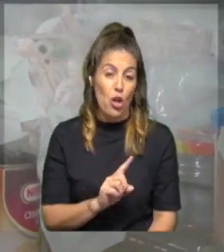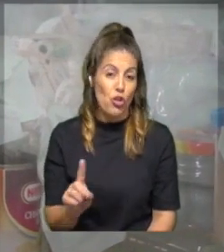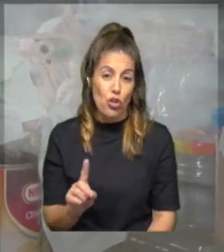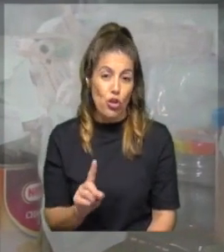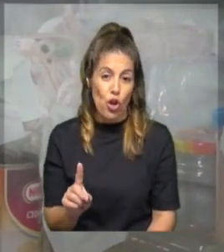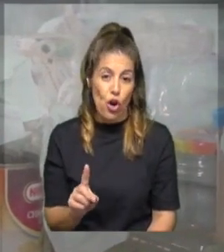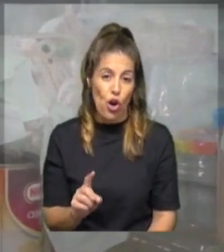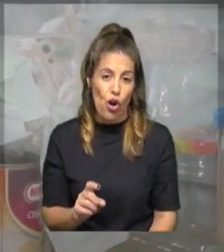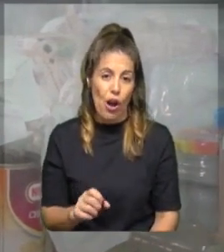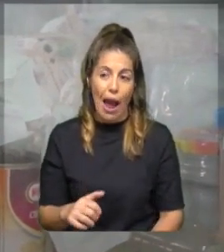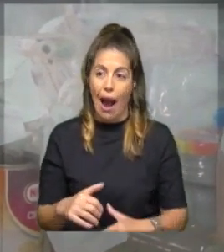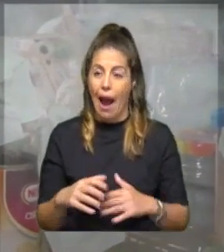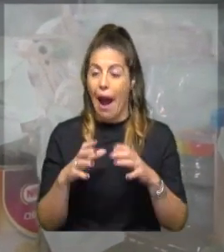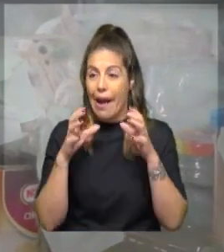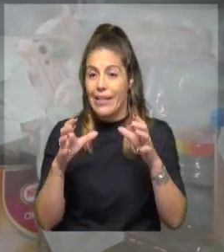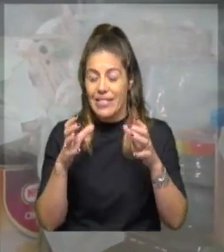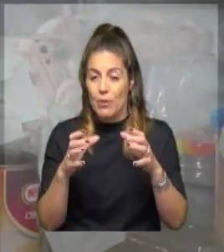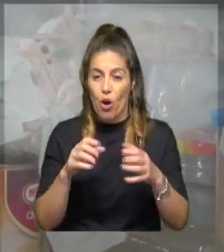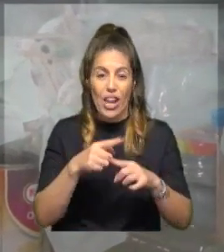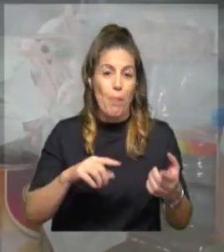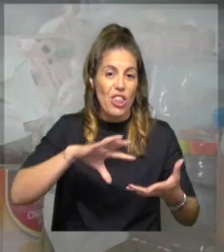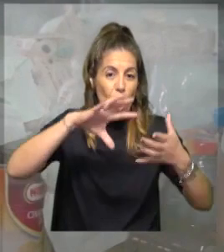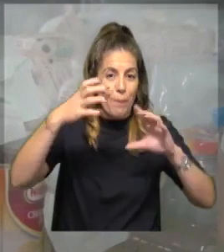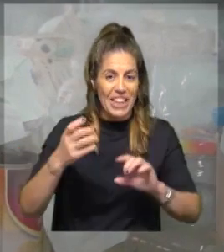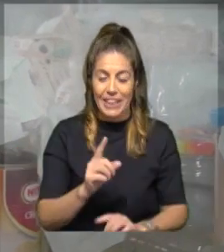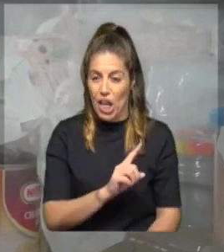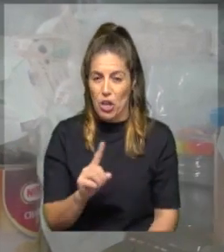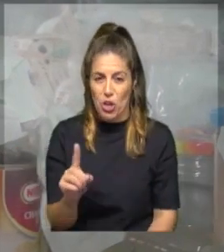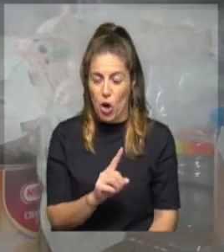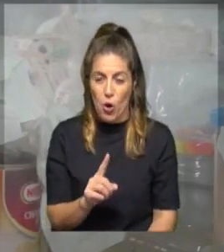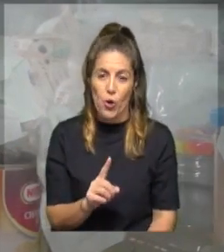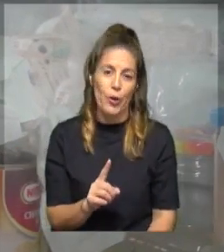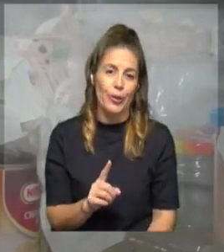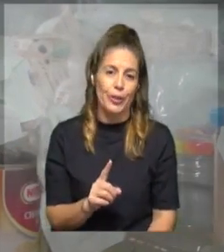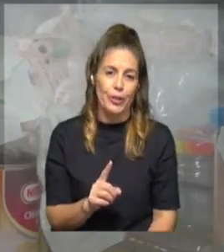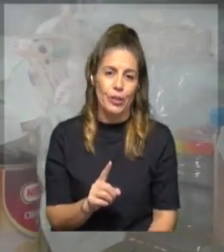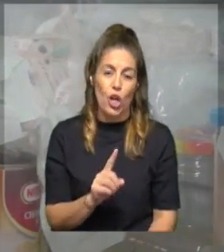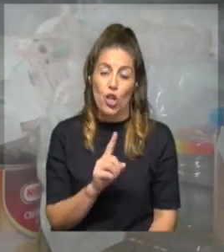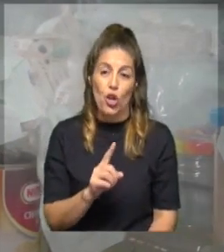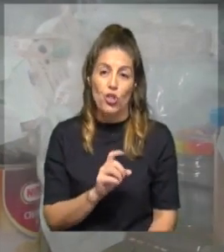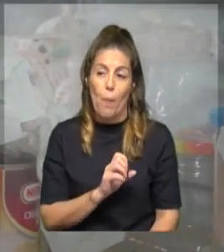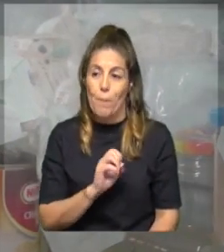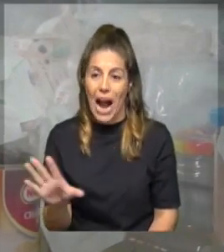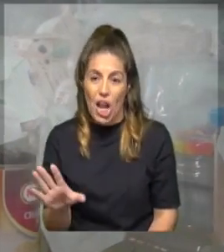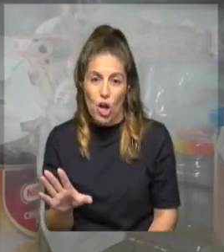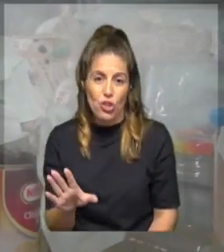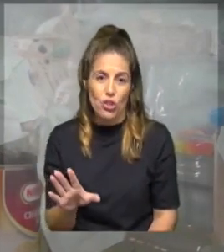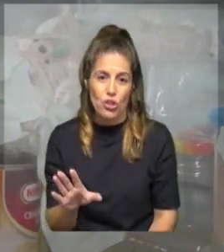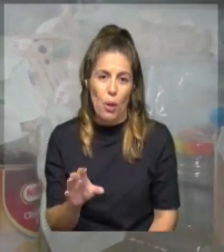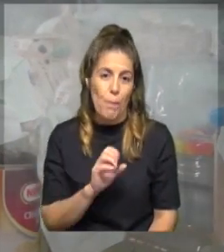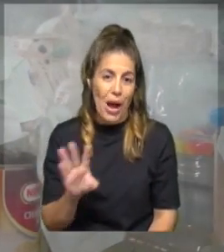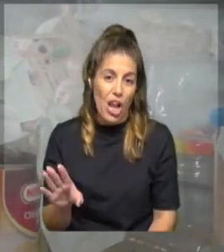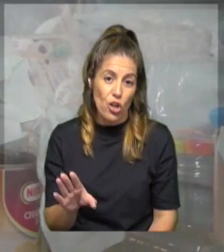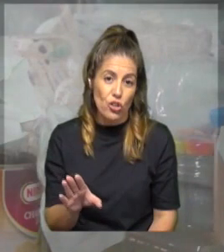no son agresivos para el medio ambiente, no son nocivos, tampoco muy nocivos